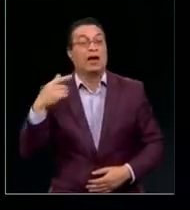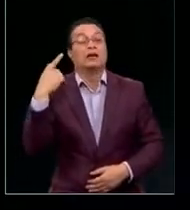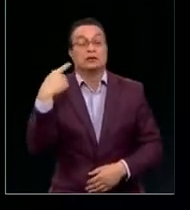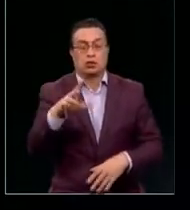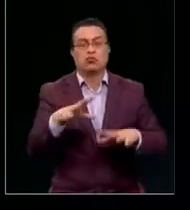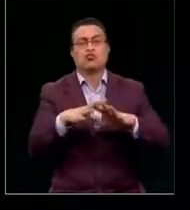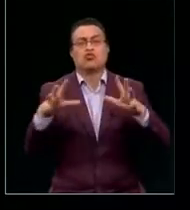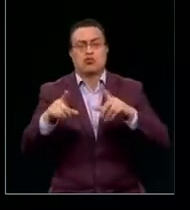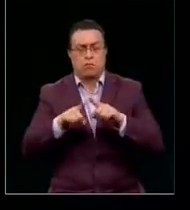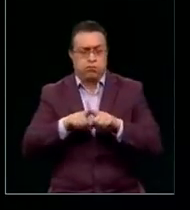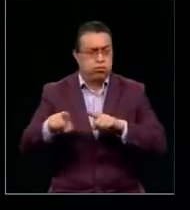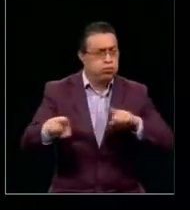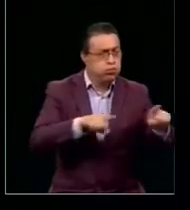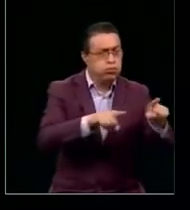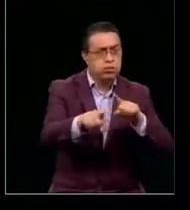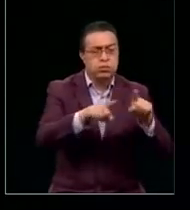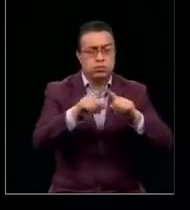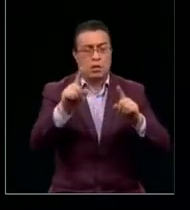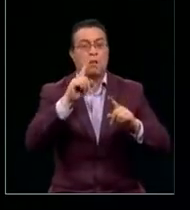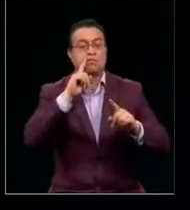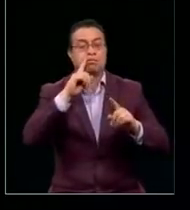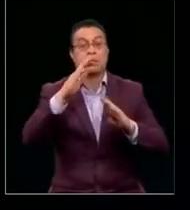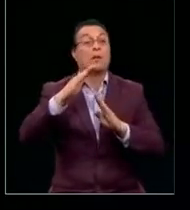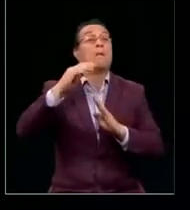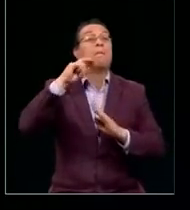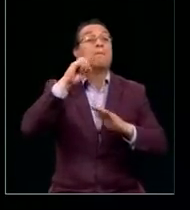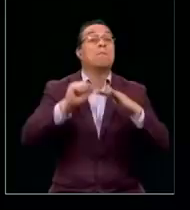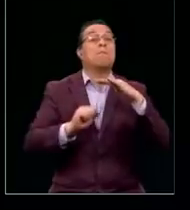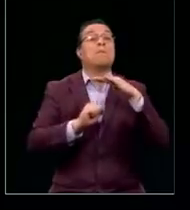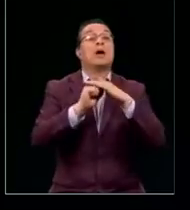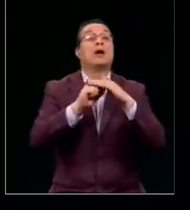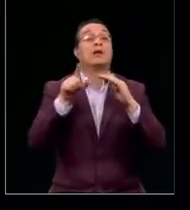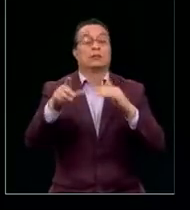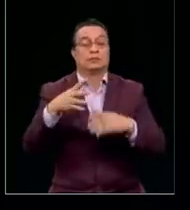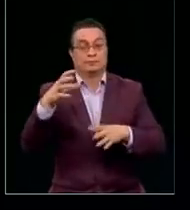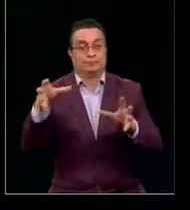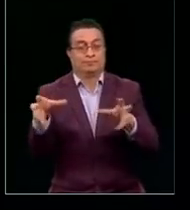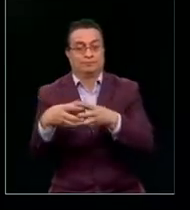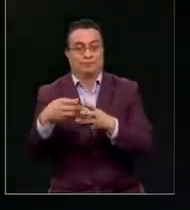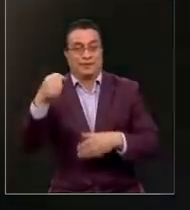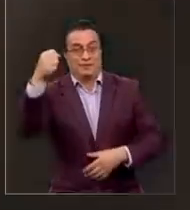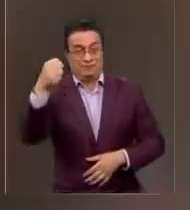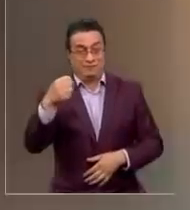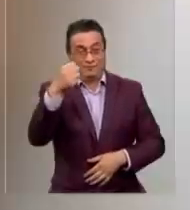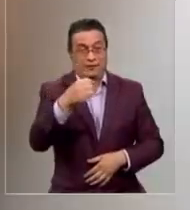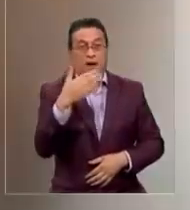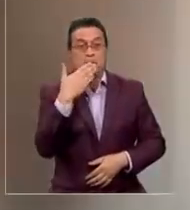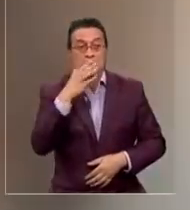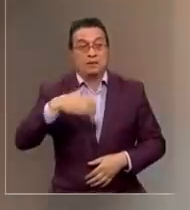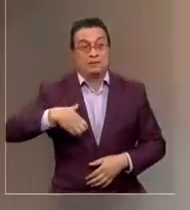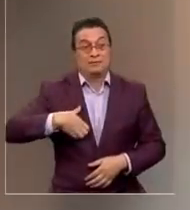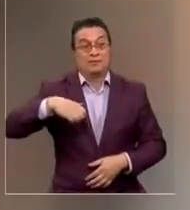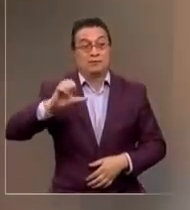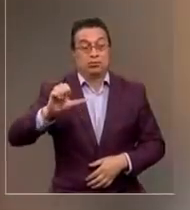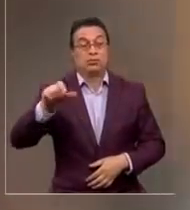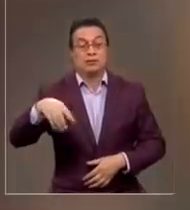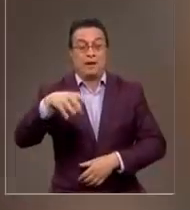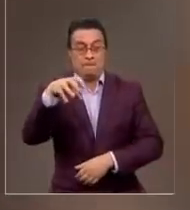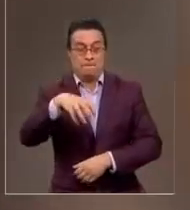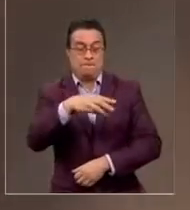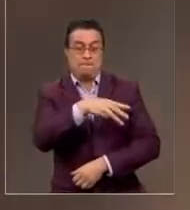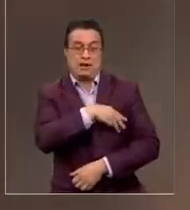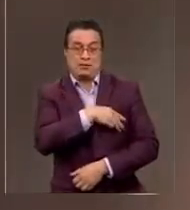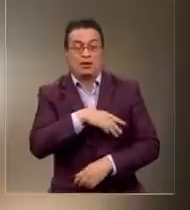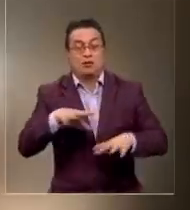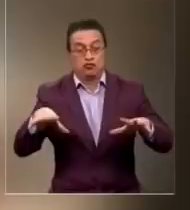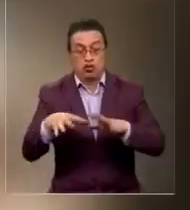había intensos operativos que estaban siendo encabezados precisamente por la Brigada de Homicidios de la Policía de Investigación de la región